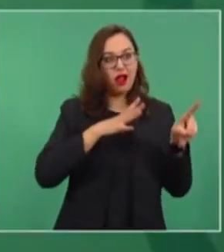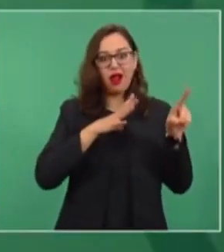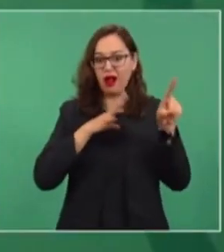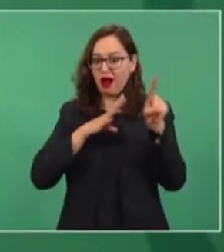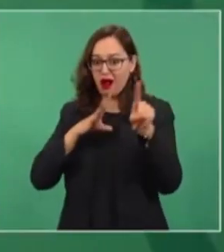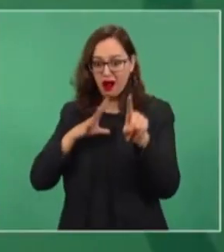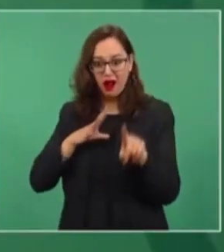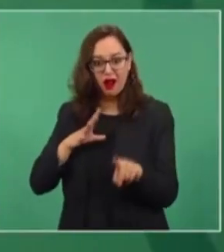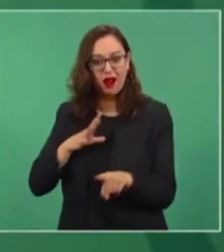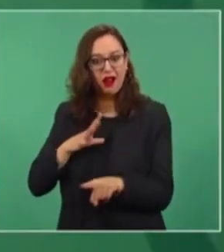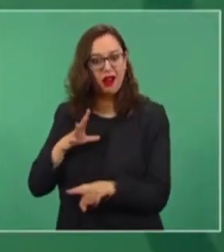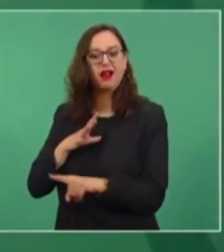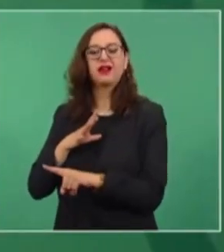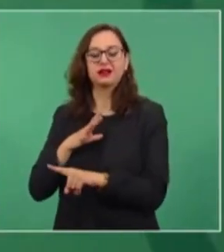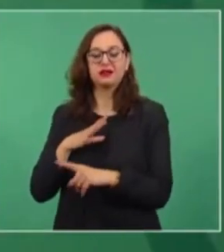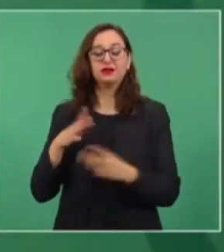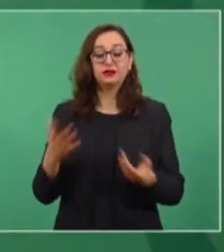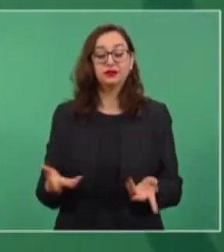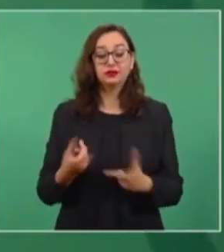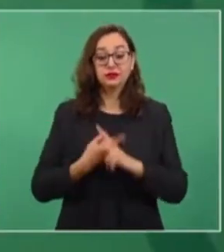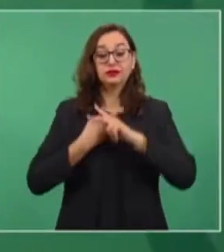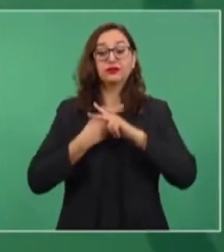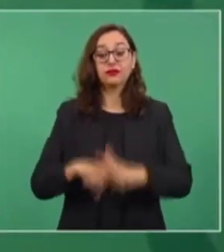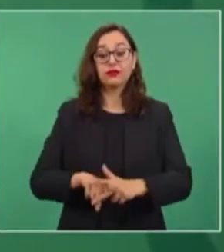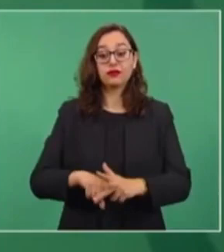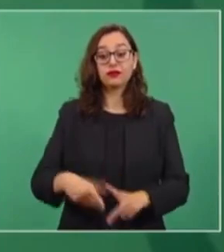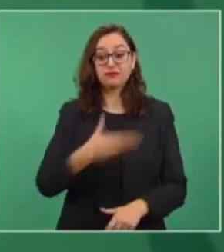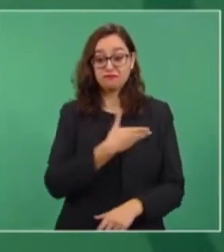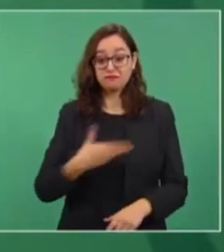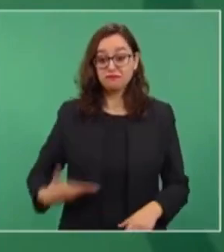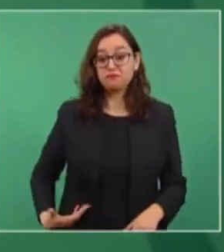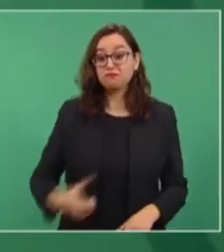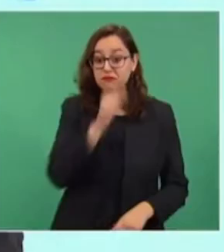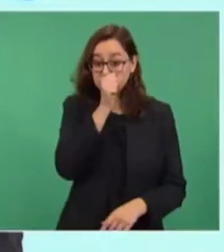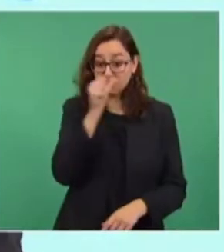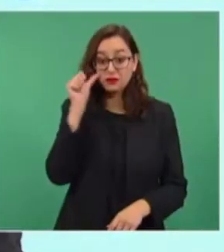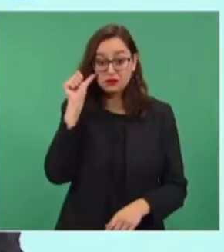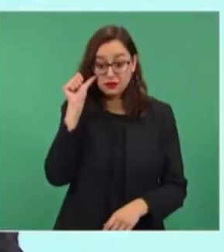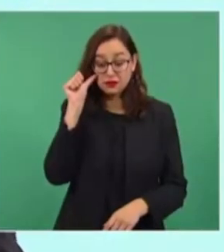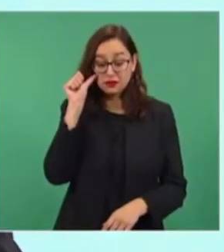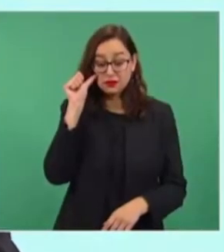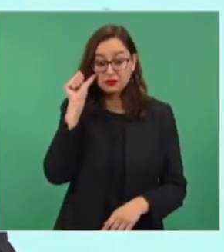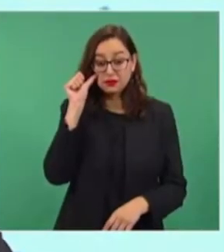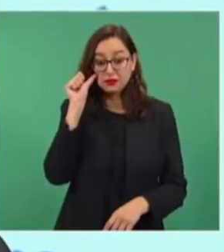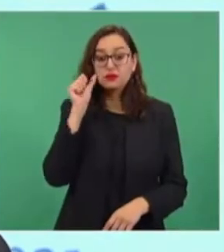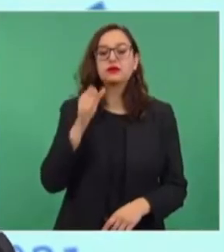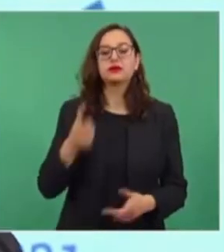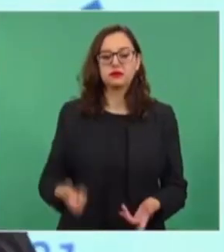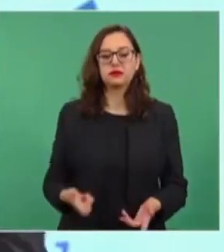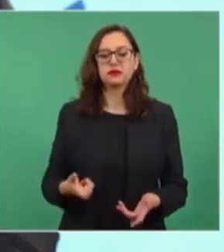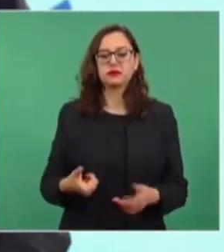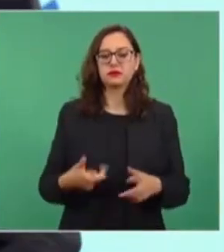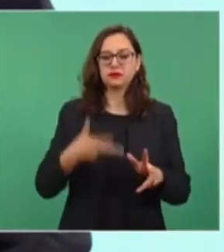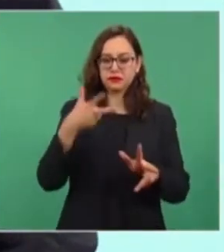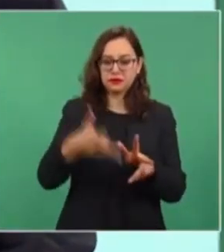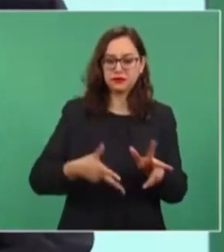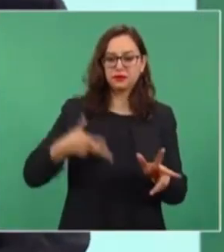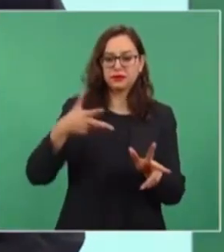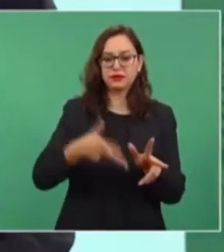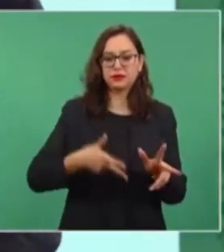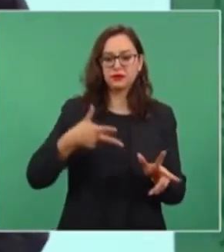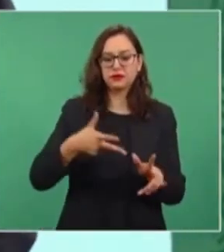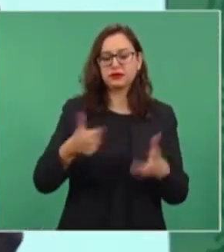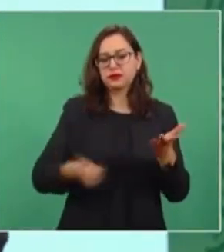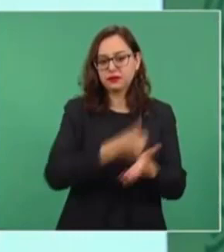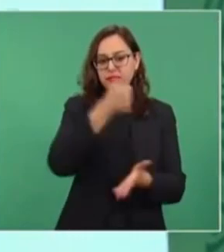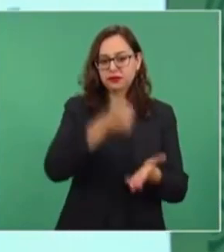como desde la época del presidente Juárez se inició la construcción del ferrocarril de la